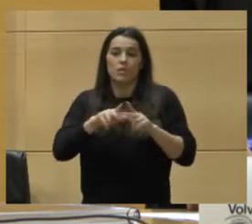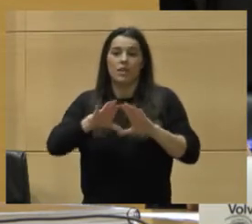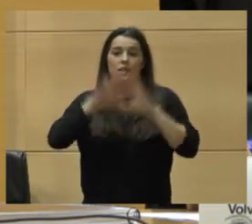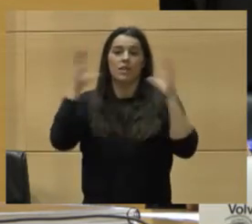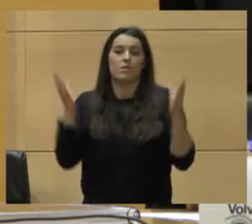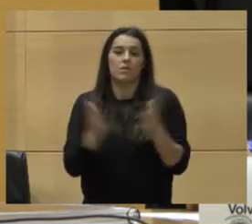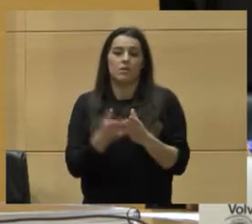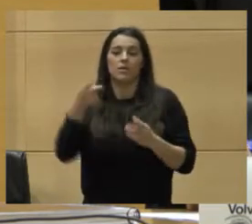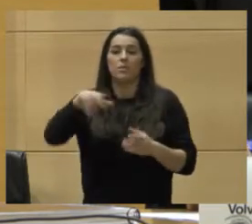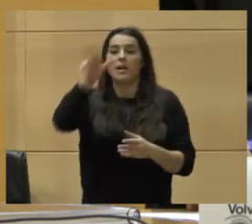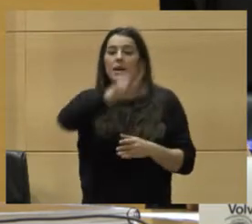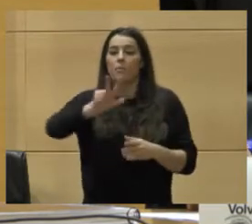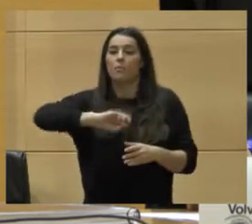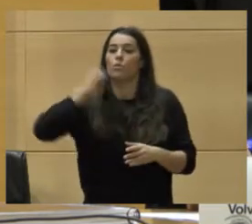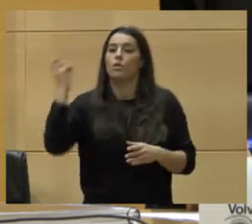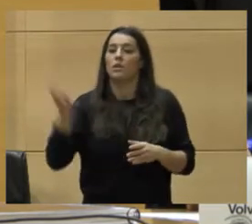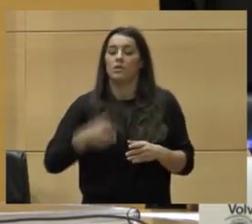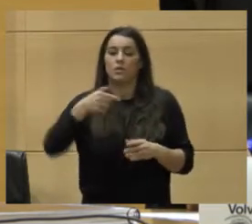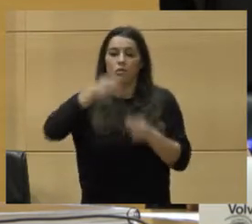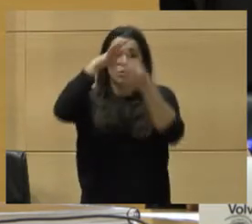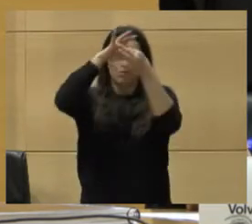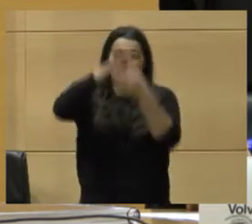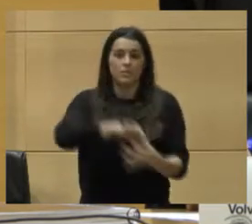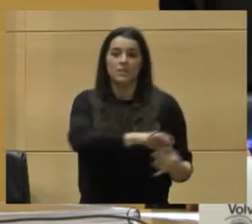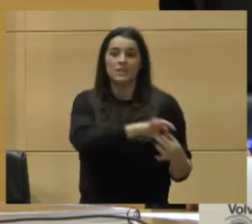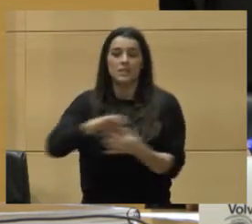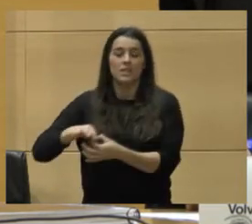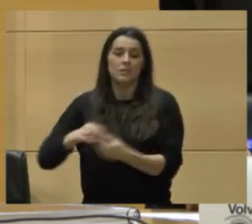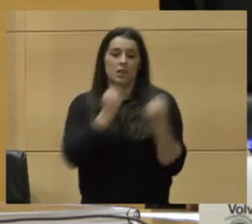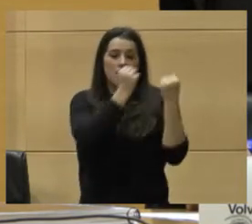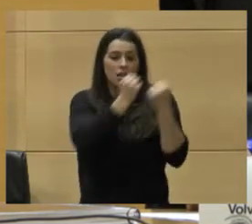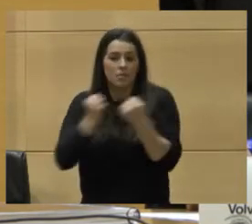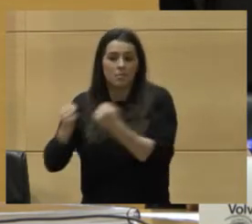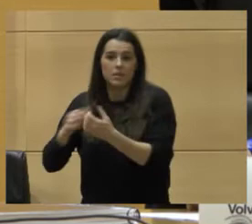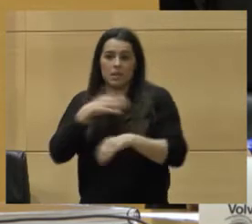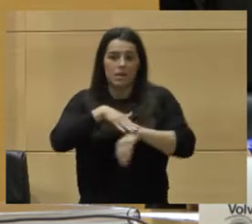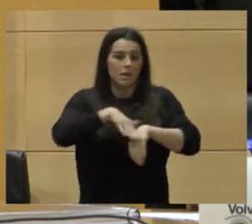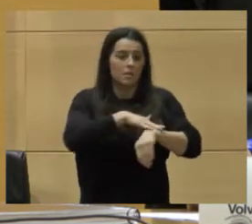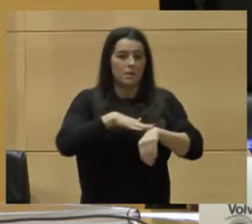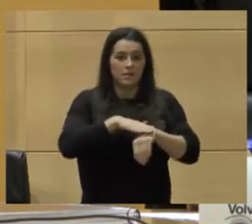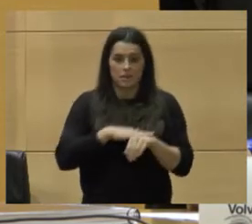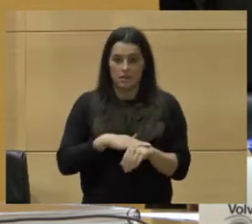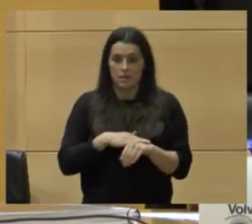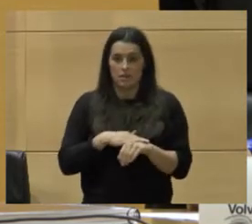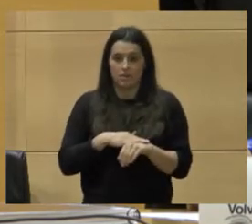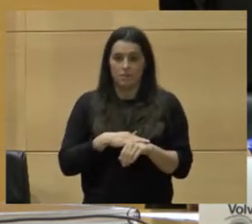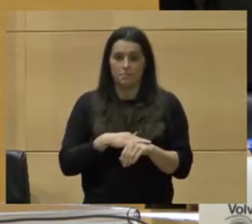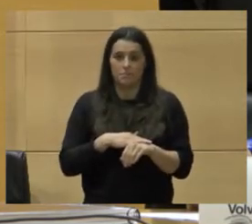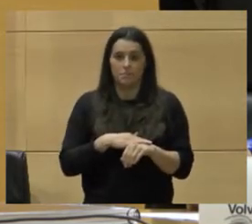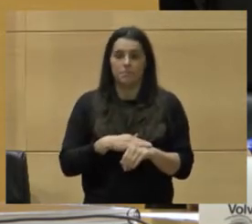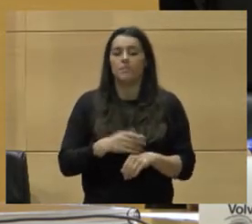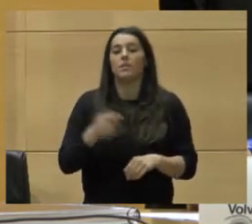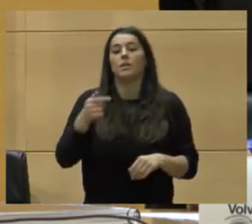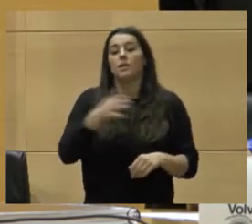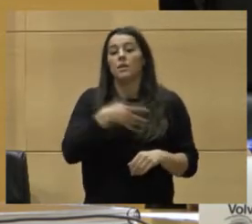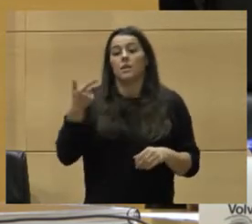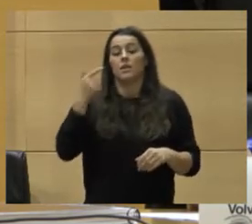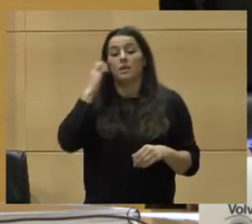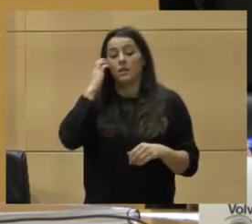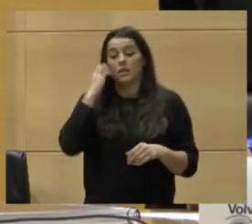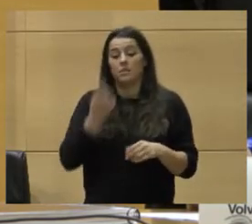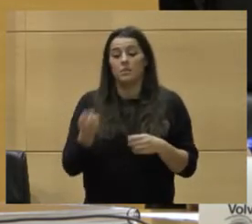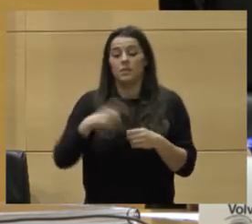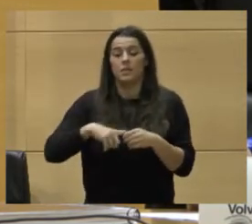hecho que va a ser transversal al conjunto de las administraciones y al conjunto de las entidades estatales que se quieran que se quieran construir